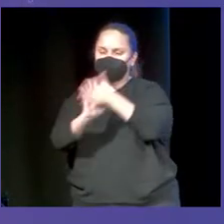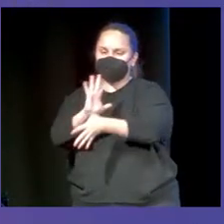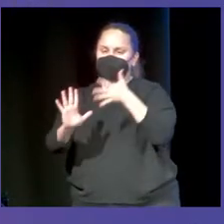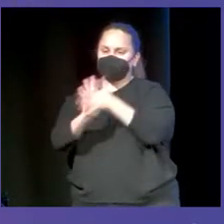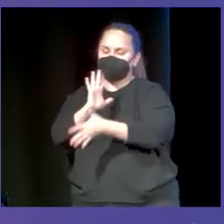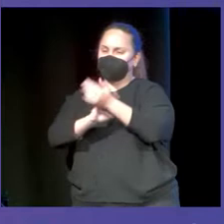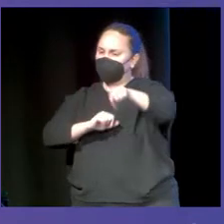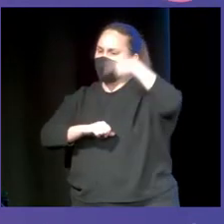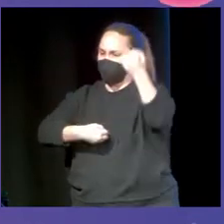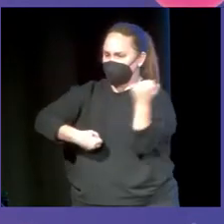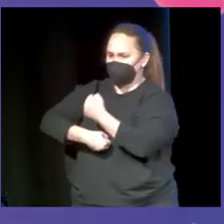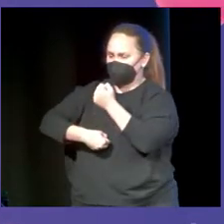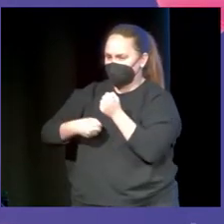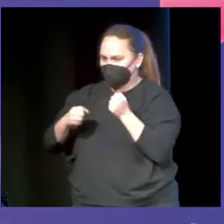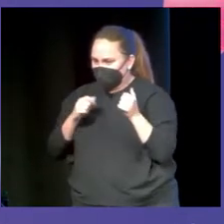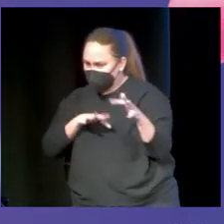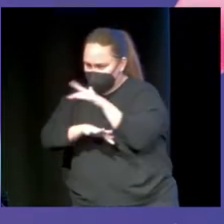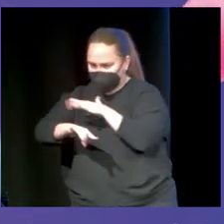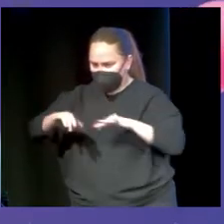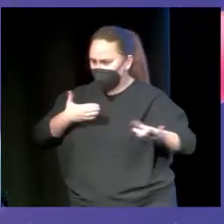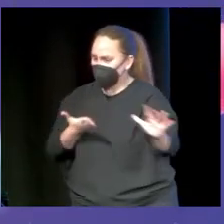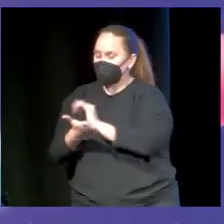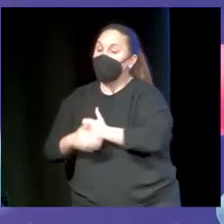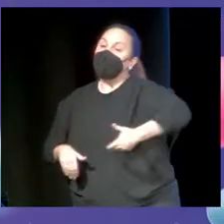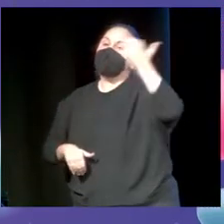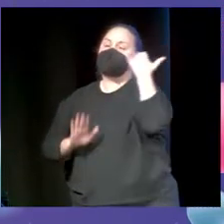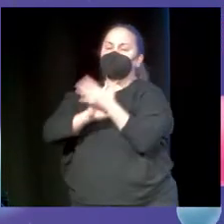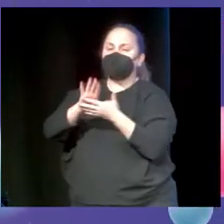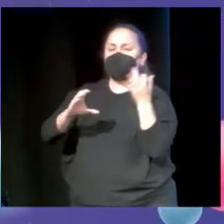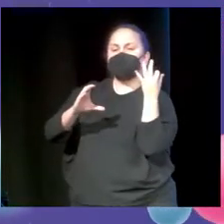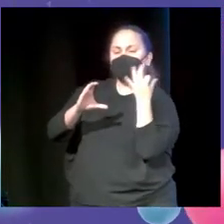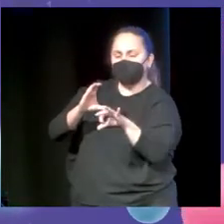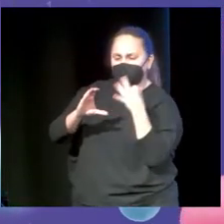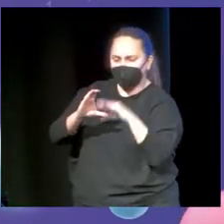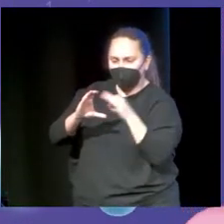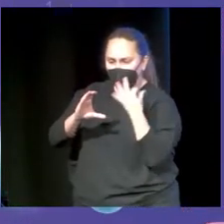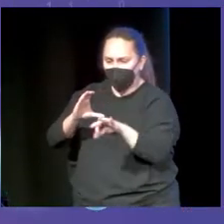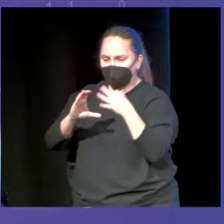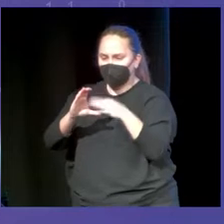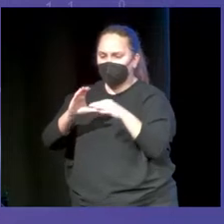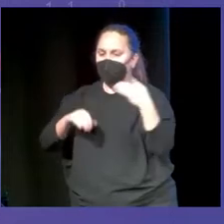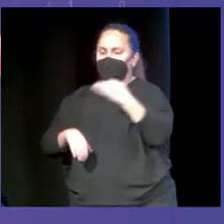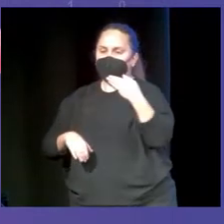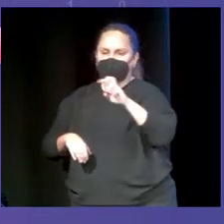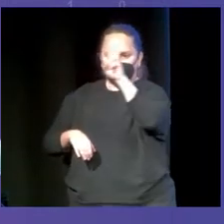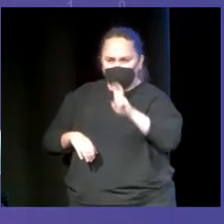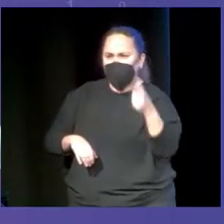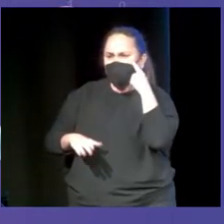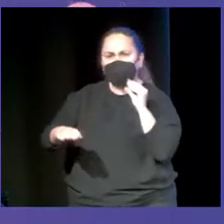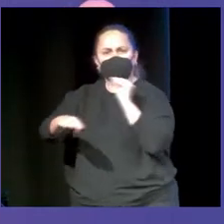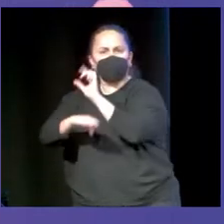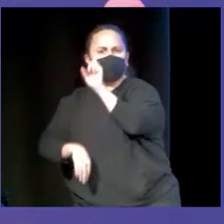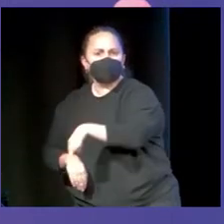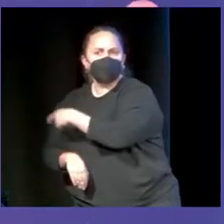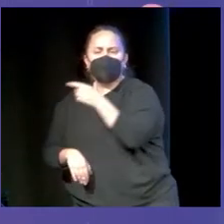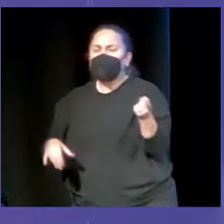cenas de navidad eso lo sabéis que antes era lo del bitcoin que he invertido en bitcoin y ahora va a ser qué pasa en el metaverso ya